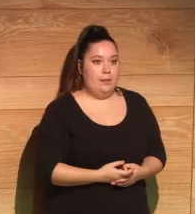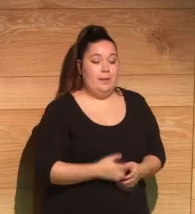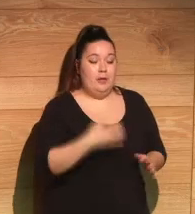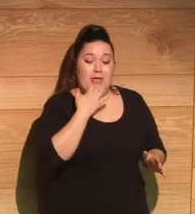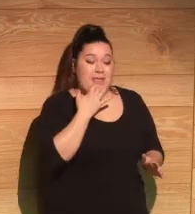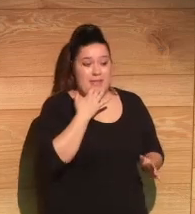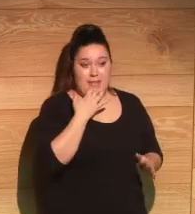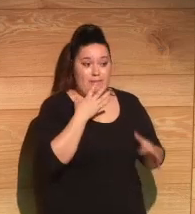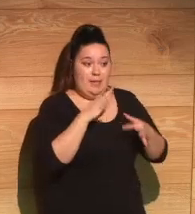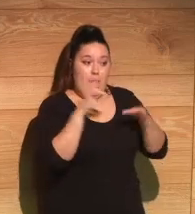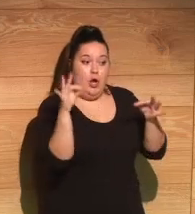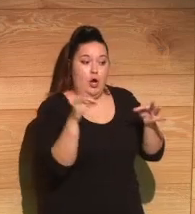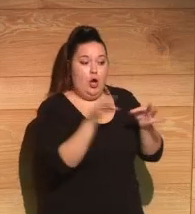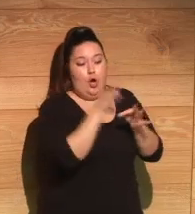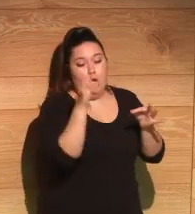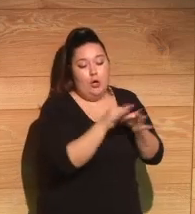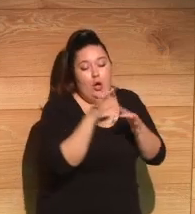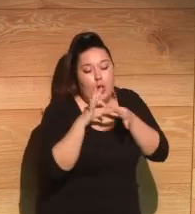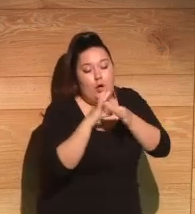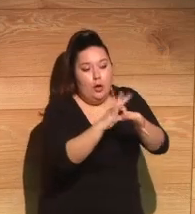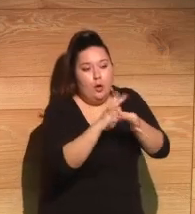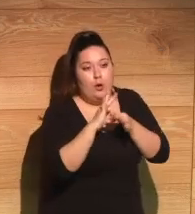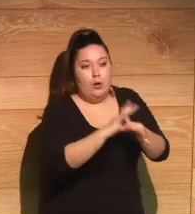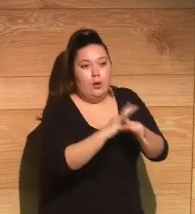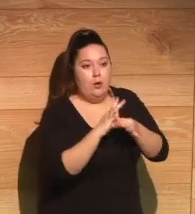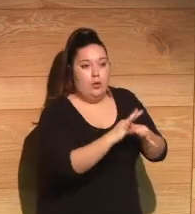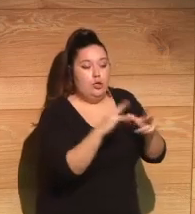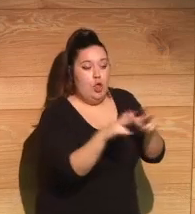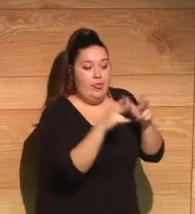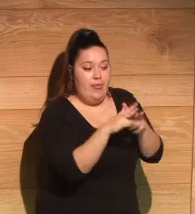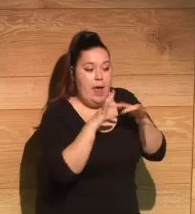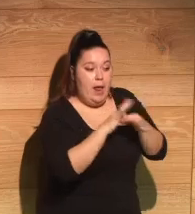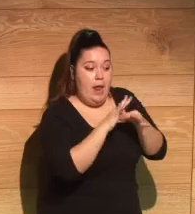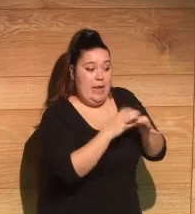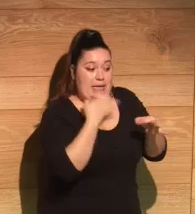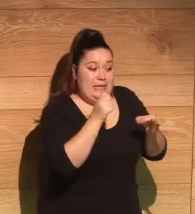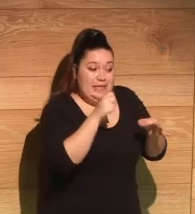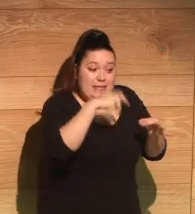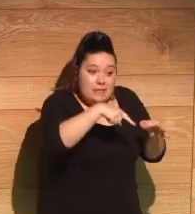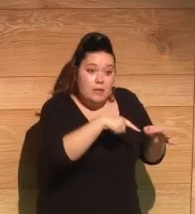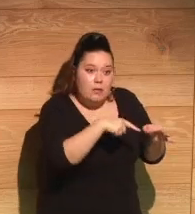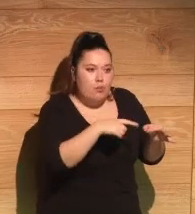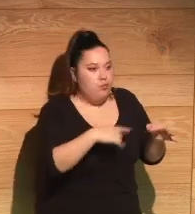crochet, de tejer lazos sociales, yo creo que vamos a ir mal, ¿no?